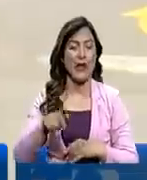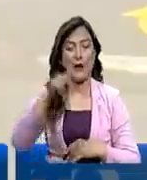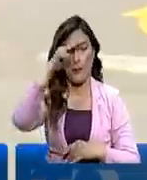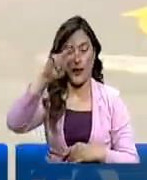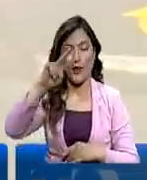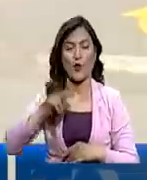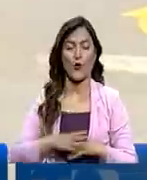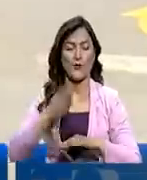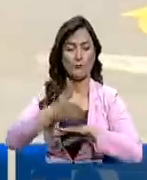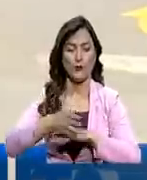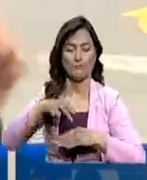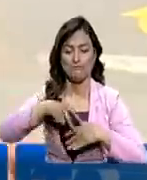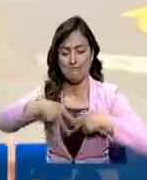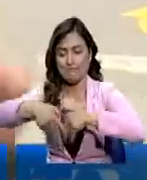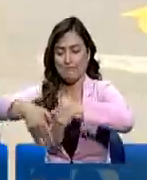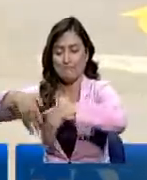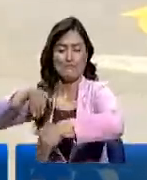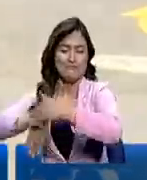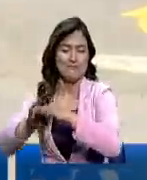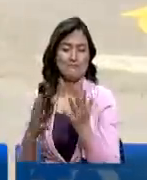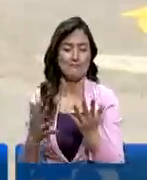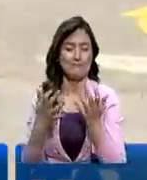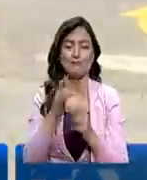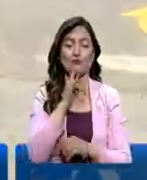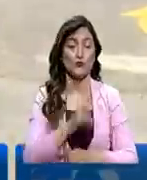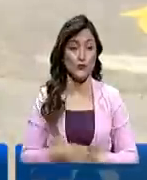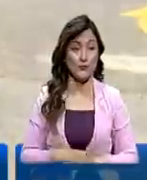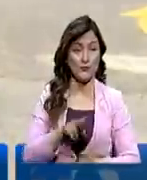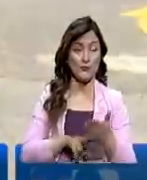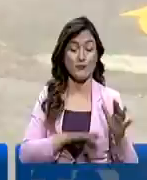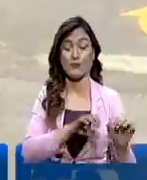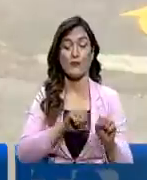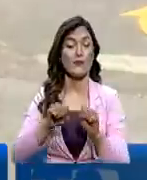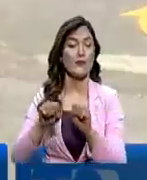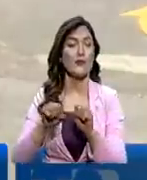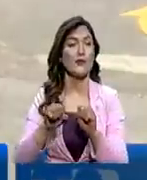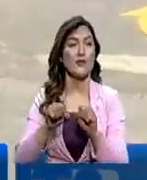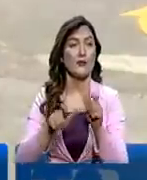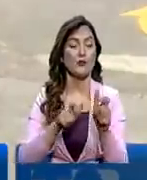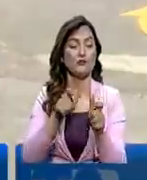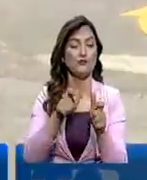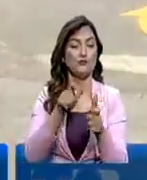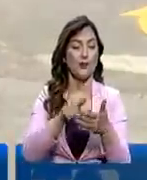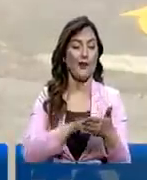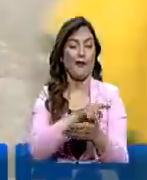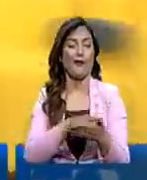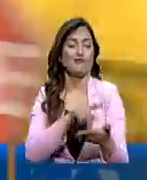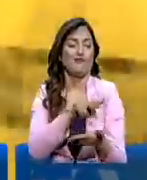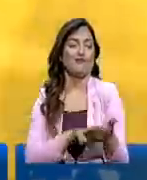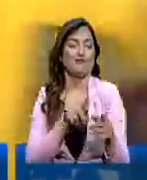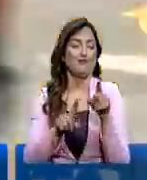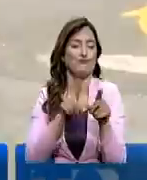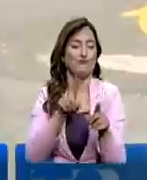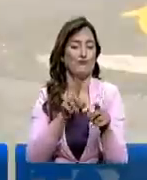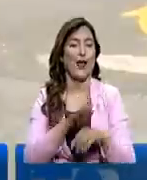Estados Unidos respecto del retiro de visas, aparte de la tripulación de Aeroregional. Hace pocos